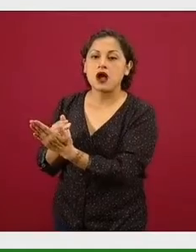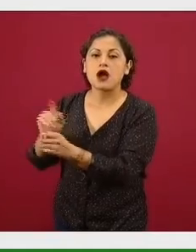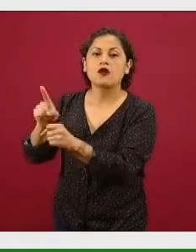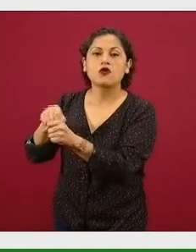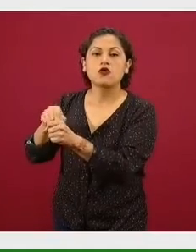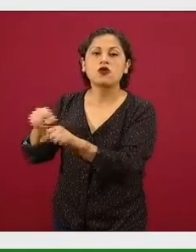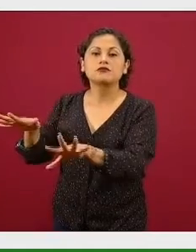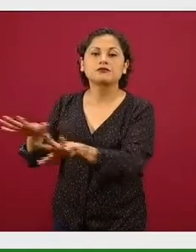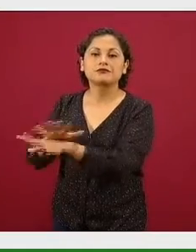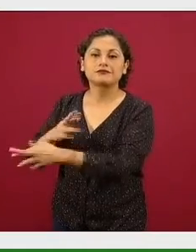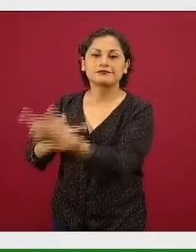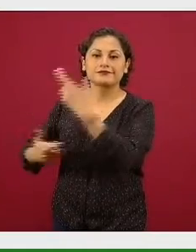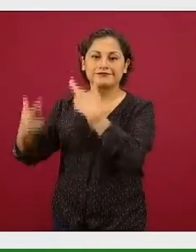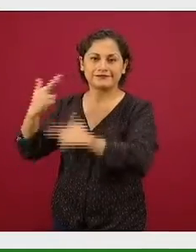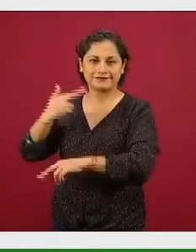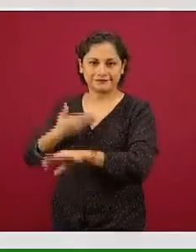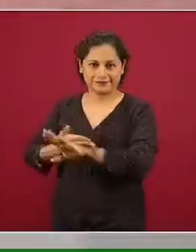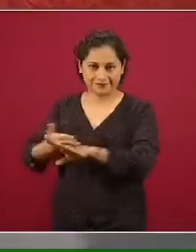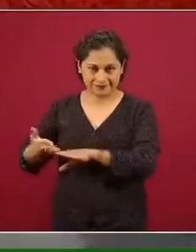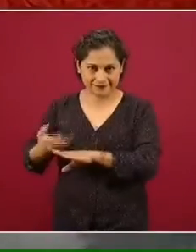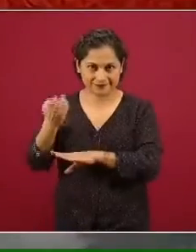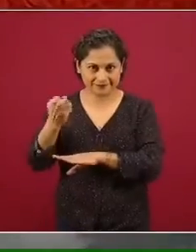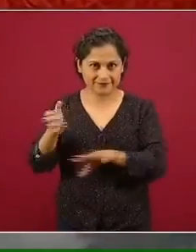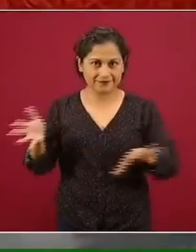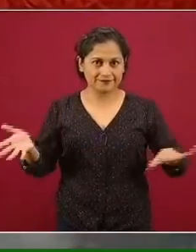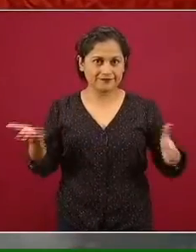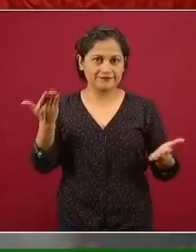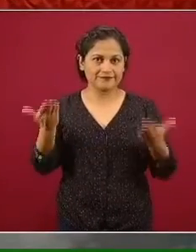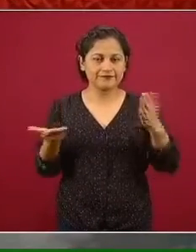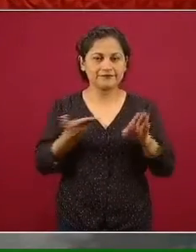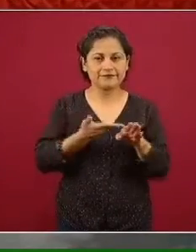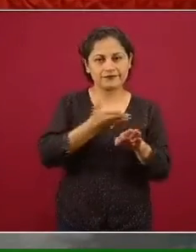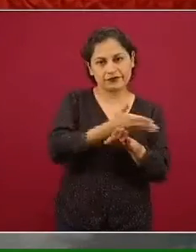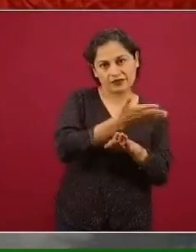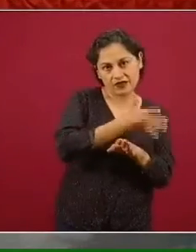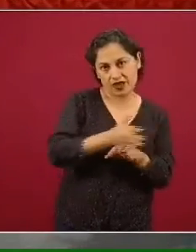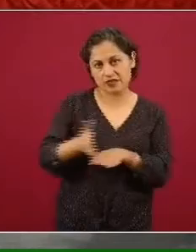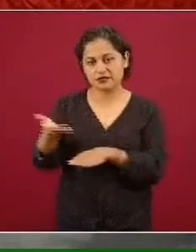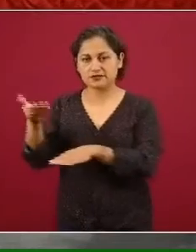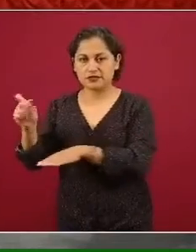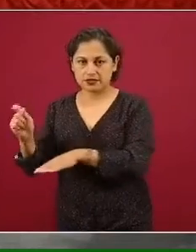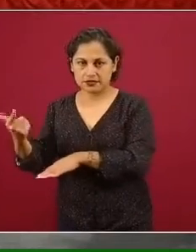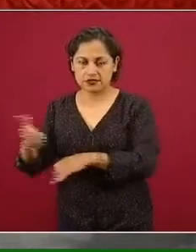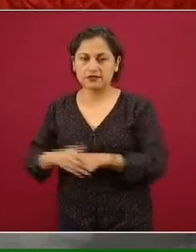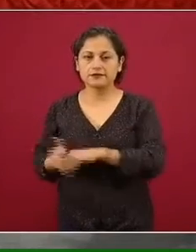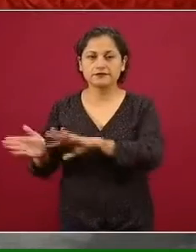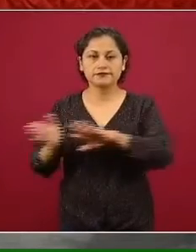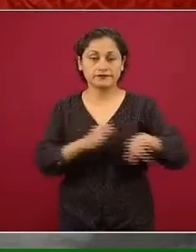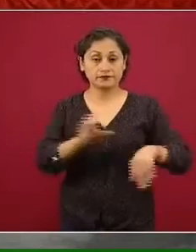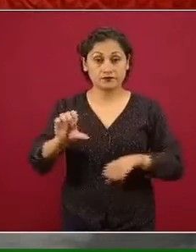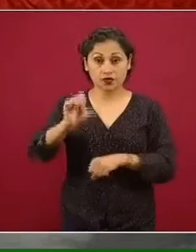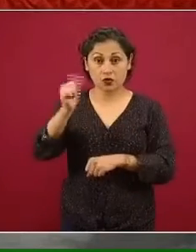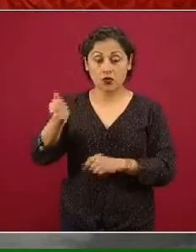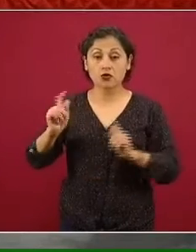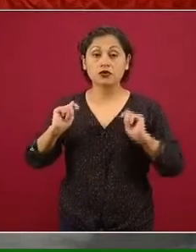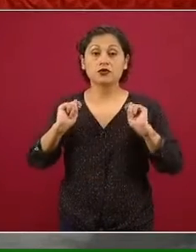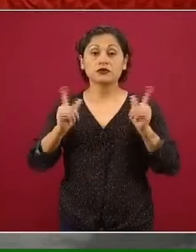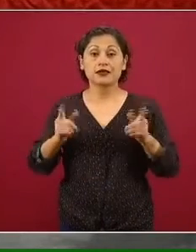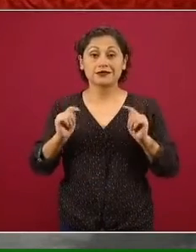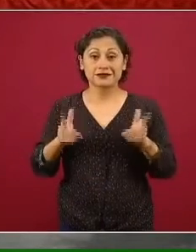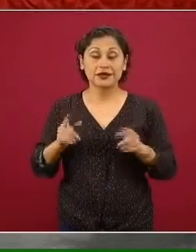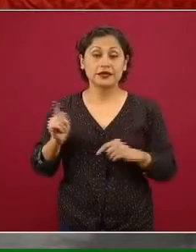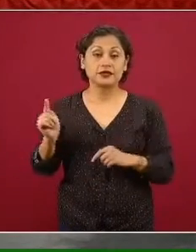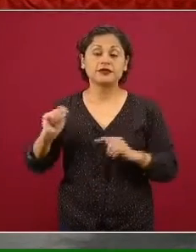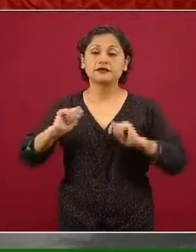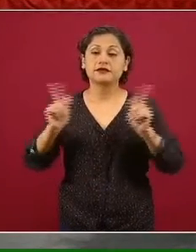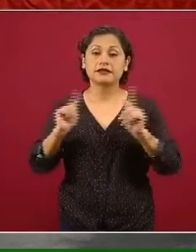todo en los municipios centrales. Veamos el siguiente estado, el segundo de esta noche, Tlaxcala. Aquí también podemos ver en sus